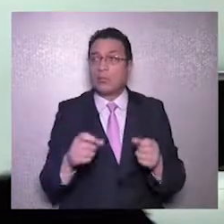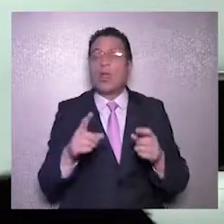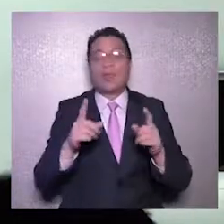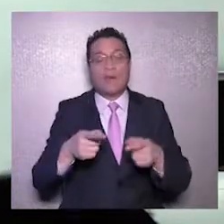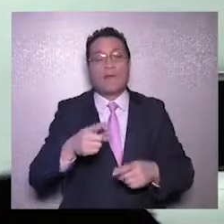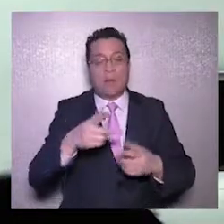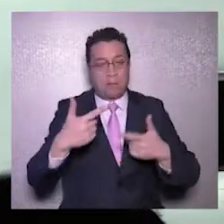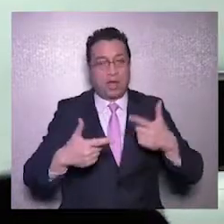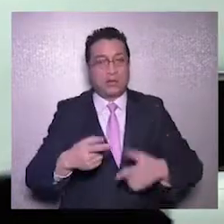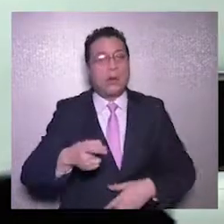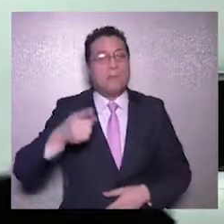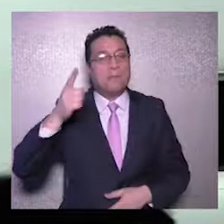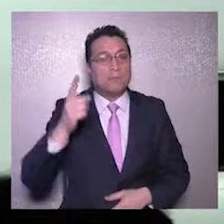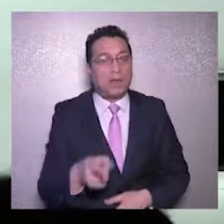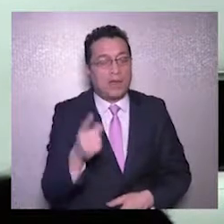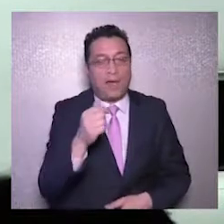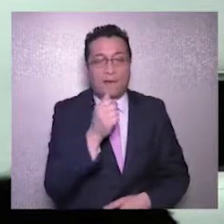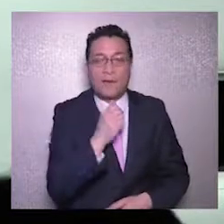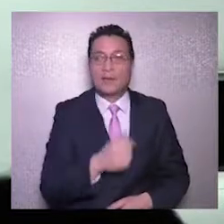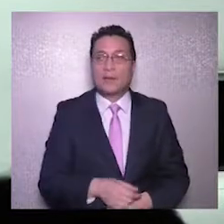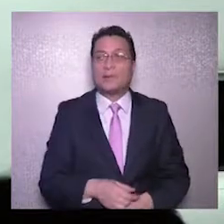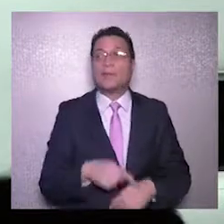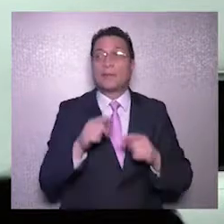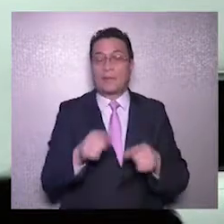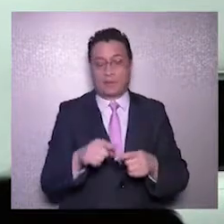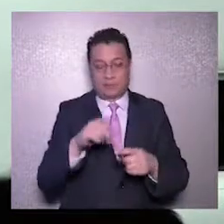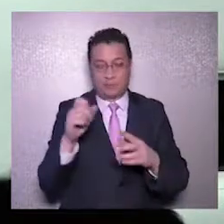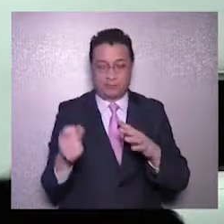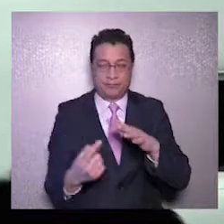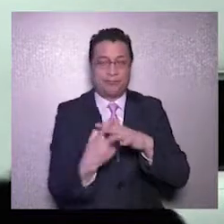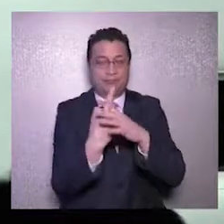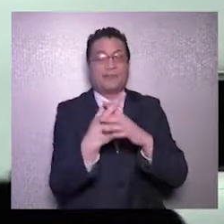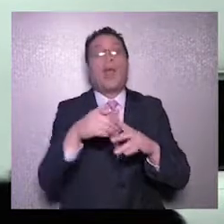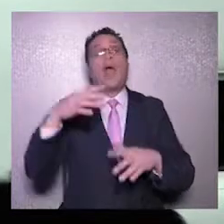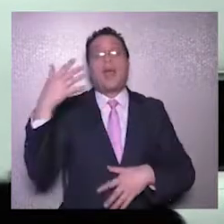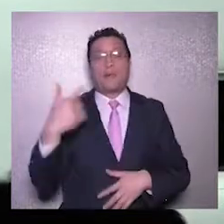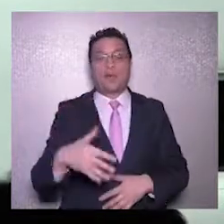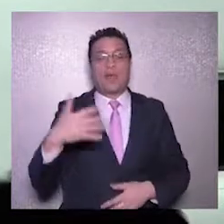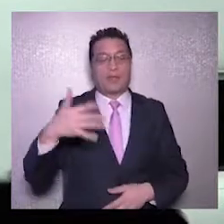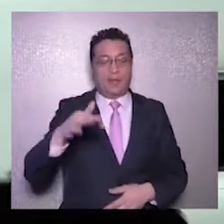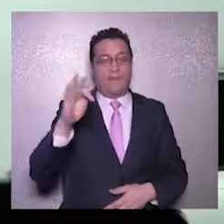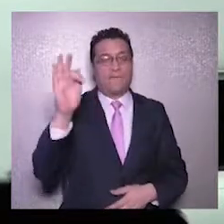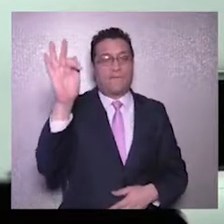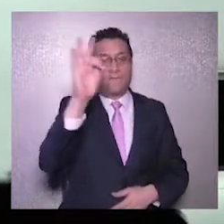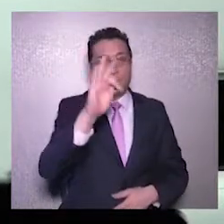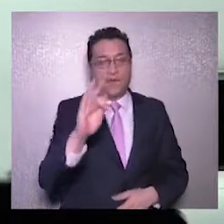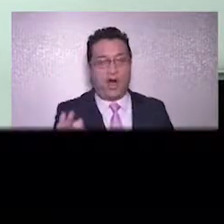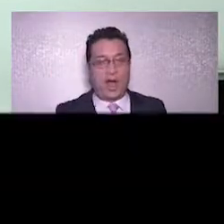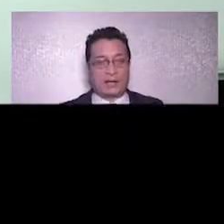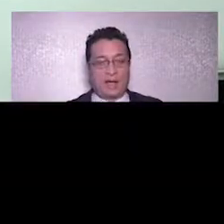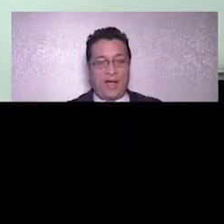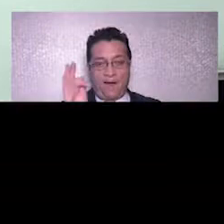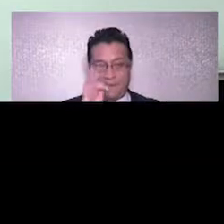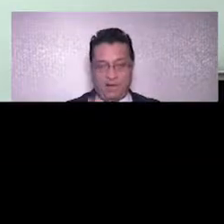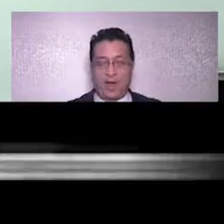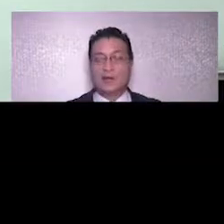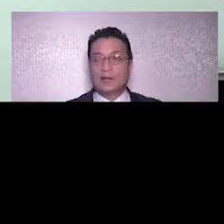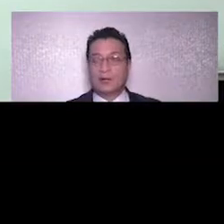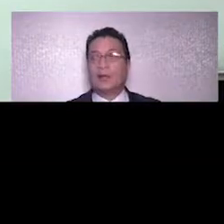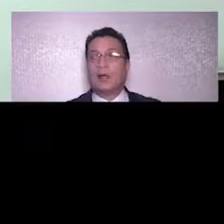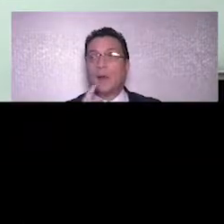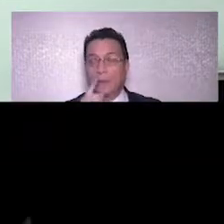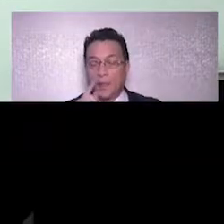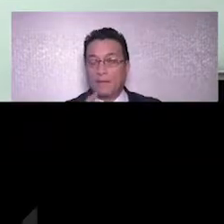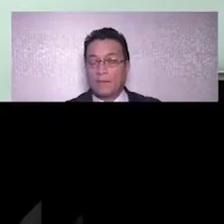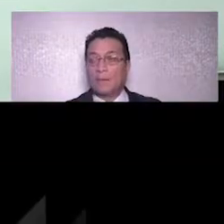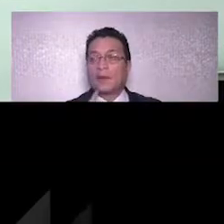decisión política. Y entonces ahí aparece la importancia esencial del FONASA. El FONASA, que tiene, vuelvo a